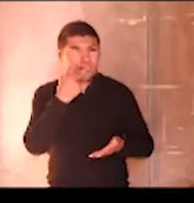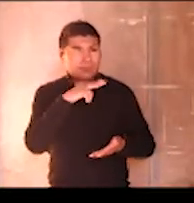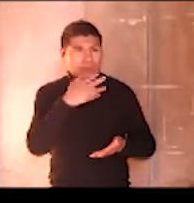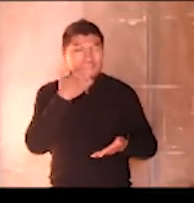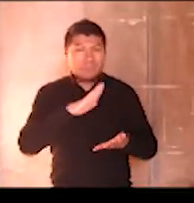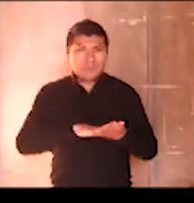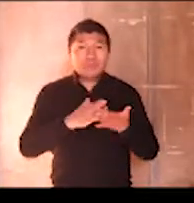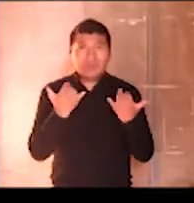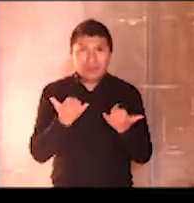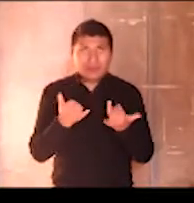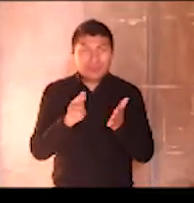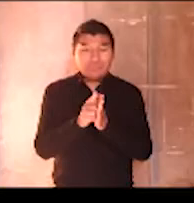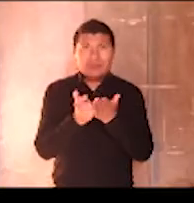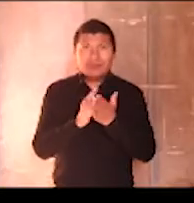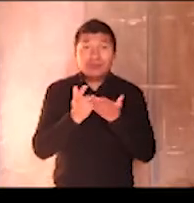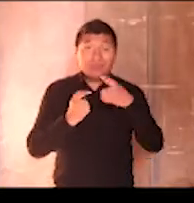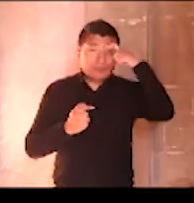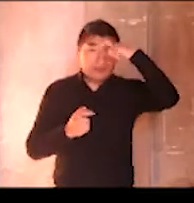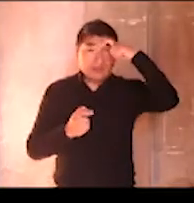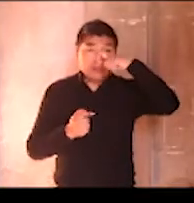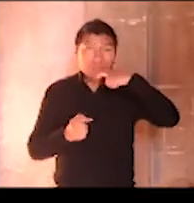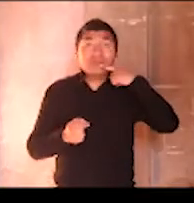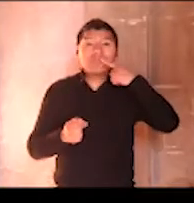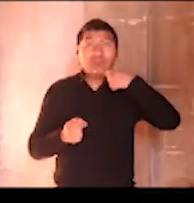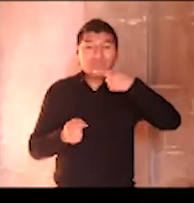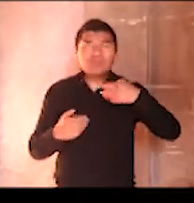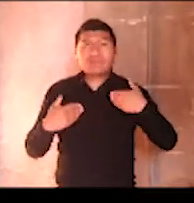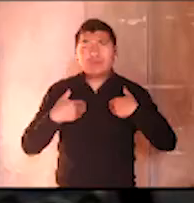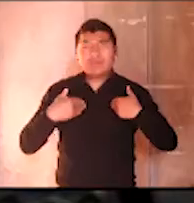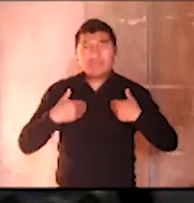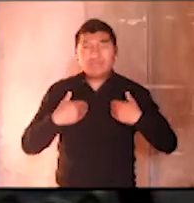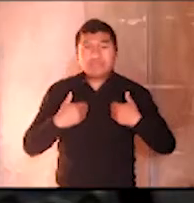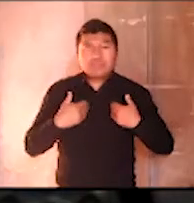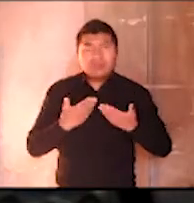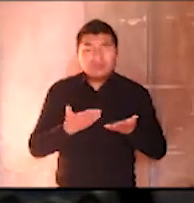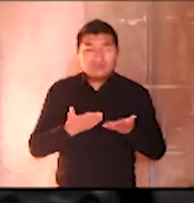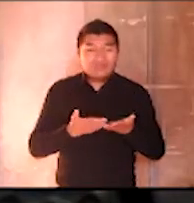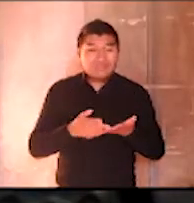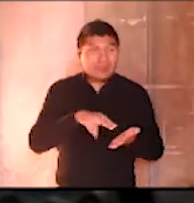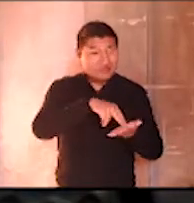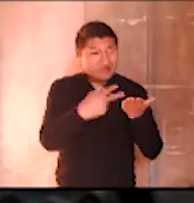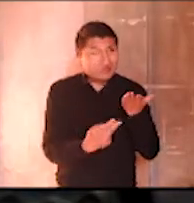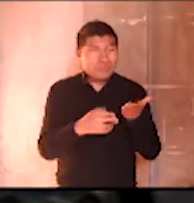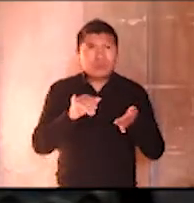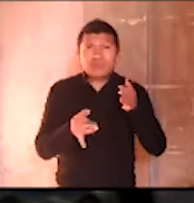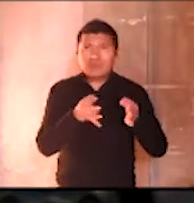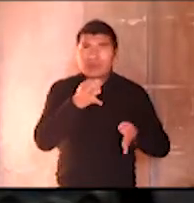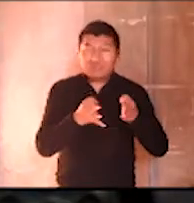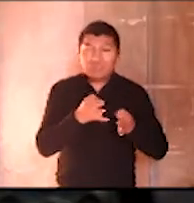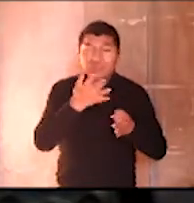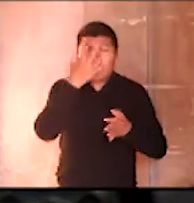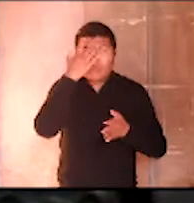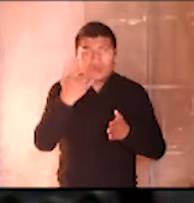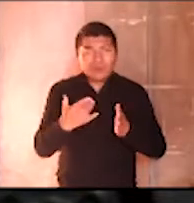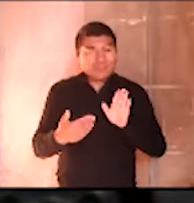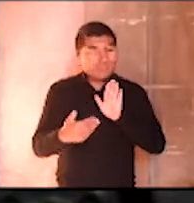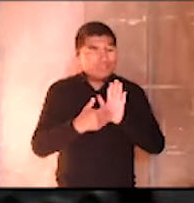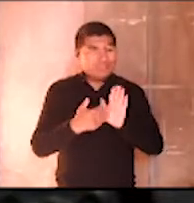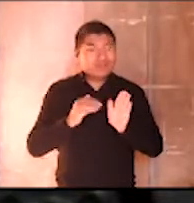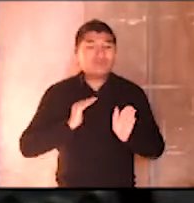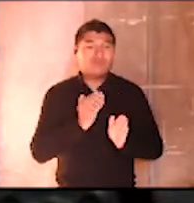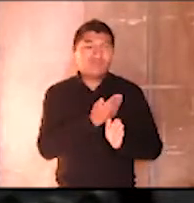dice hoy el libro de Sabiduría: tendamos trampa al justo porque se opone a nuestra manera de